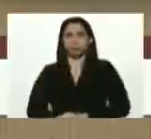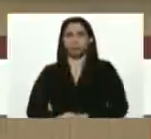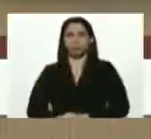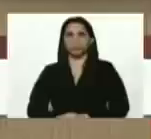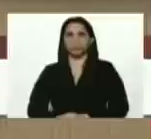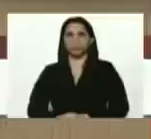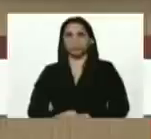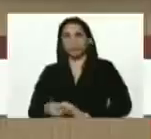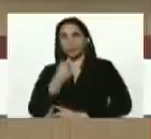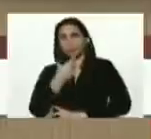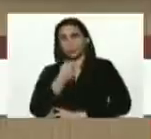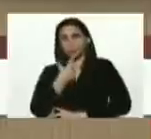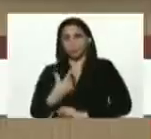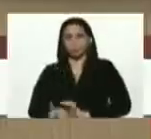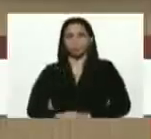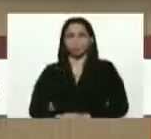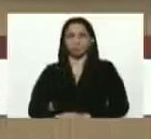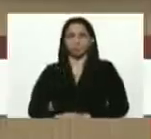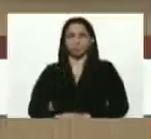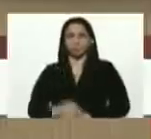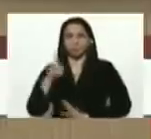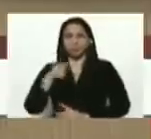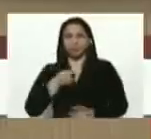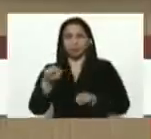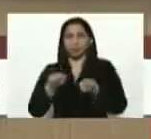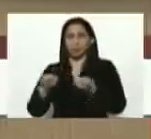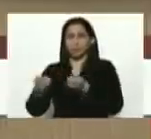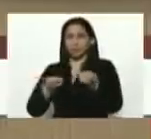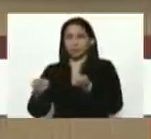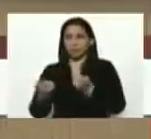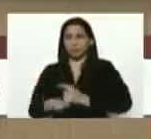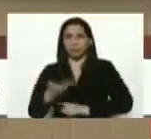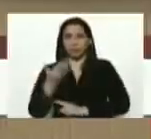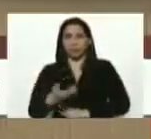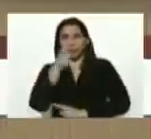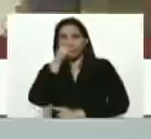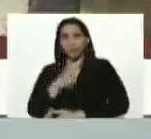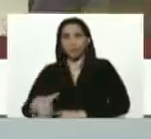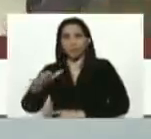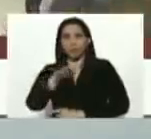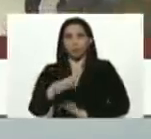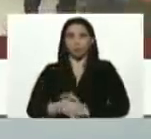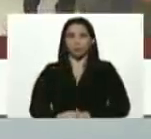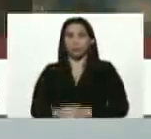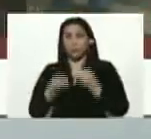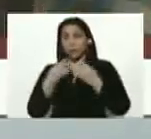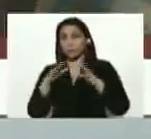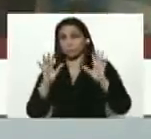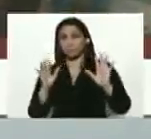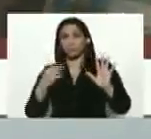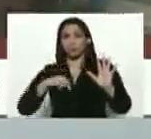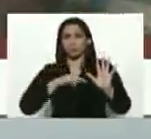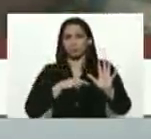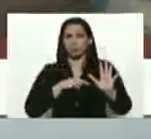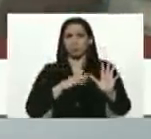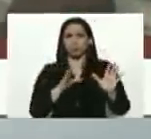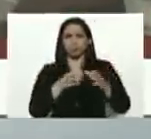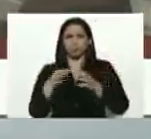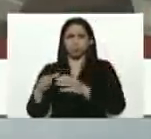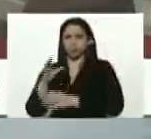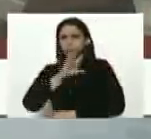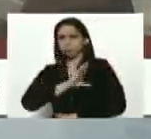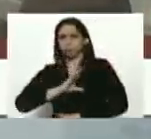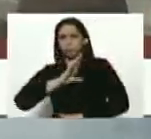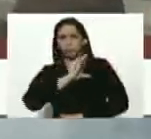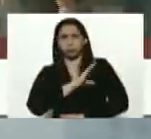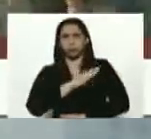de los medicamentos y de los servicios esenciales a la población. Bueno, en efecto, estuvimos reunidos en la Comisión